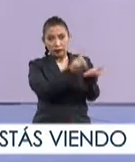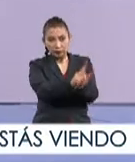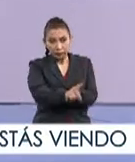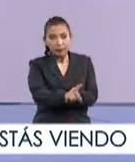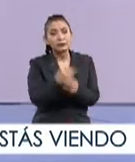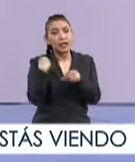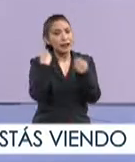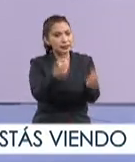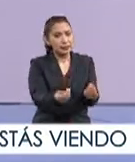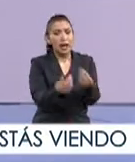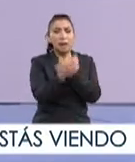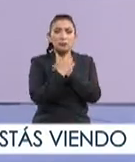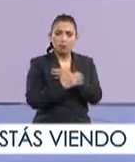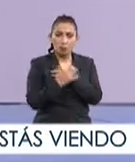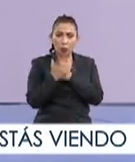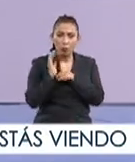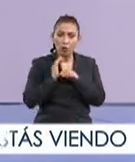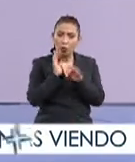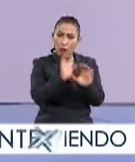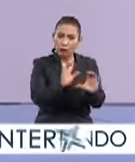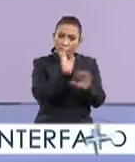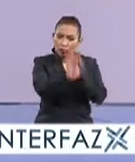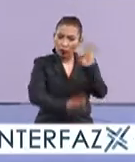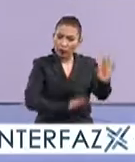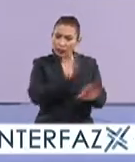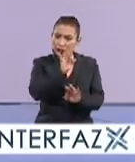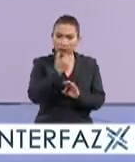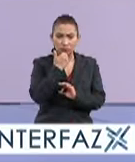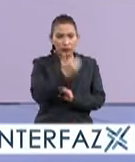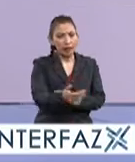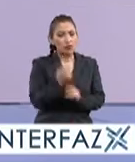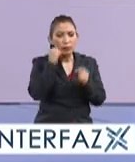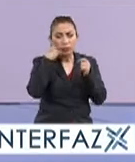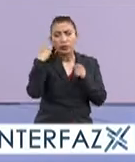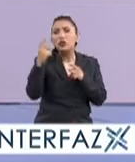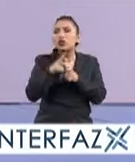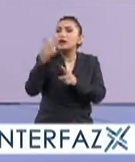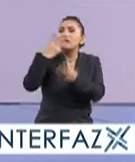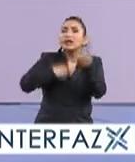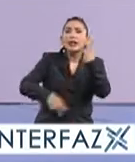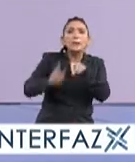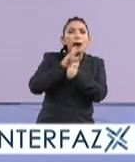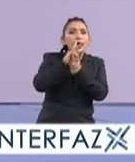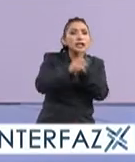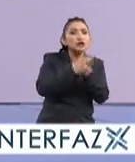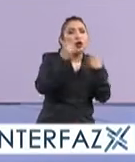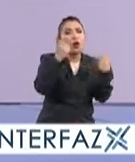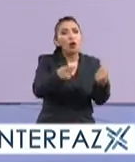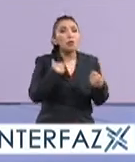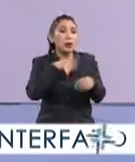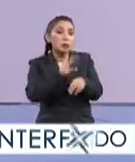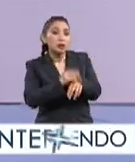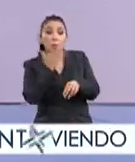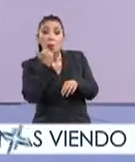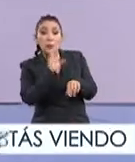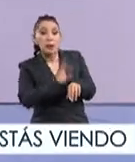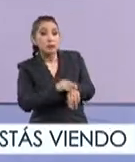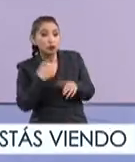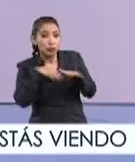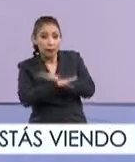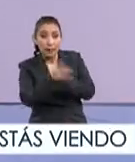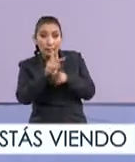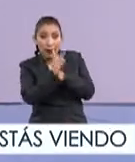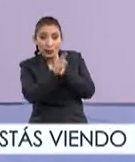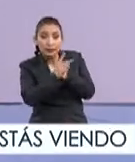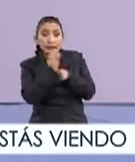les brinde cobijo, protección y un trato digno sin importar su nacionalidad ni su estatus migratorio, y la atención e